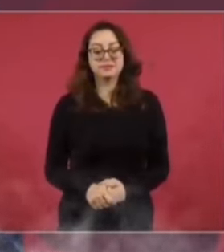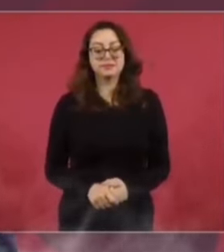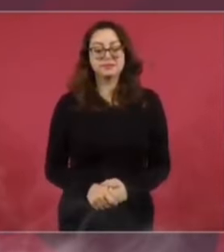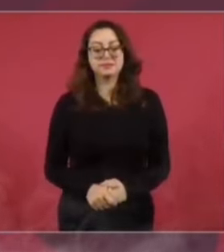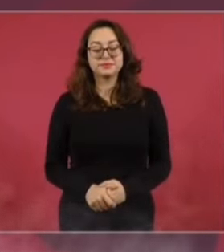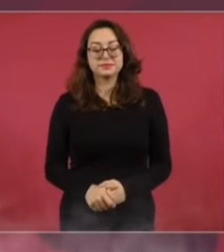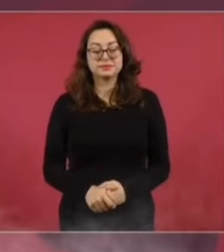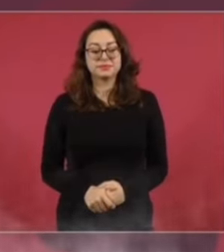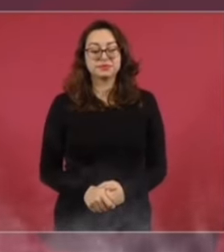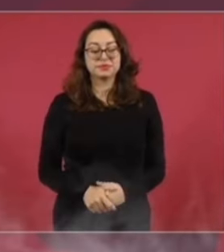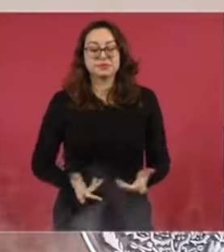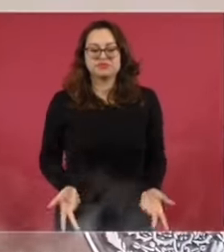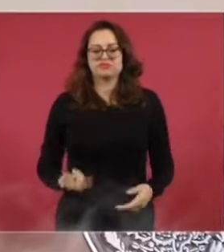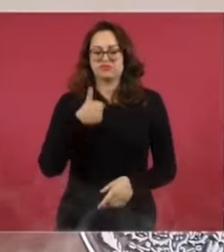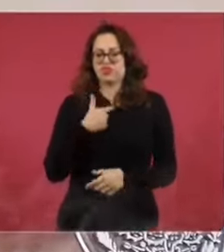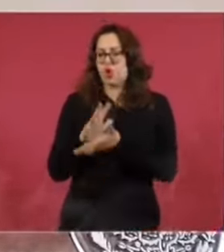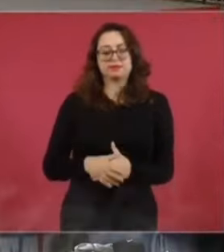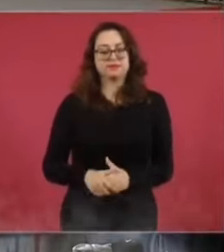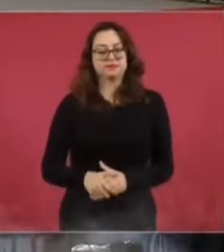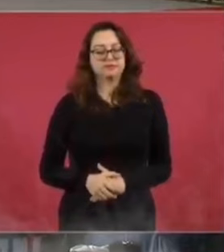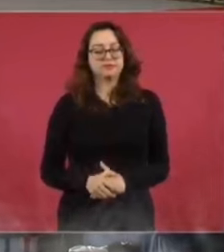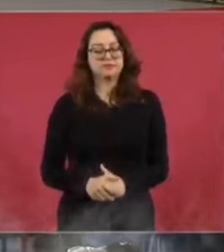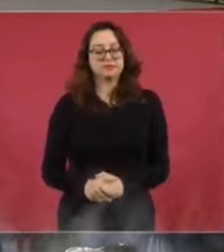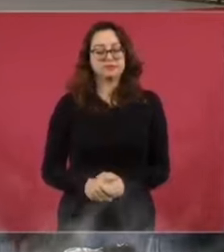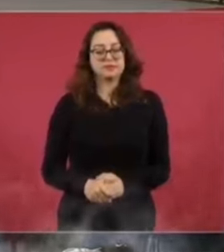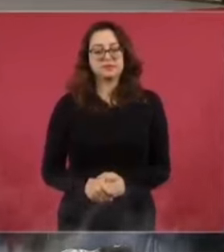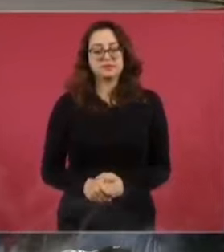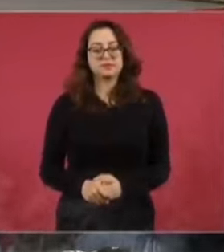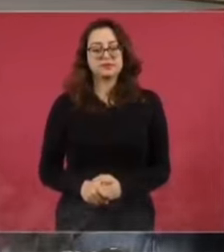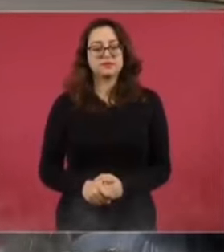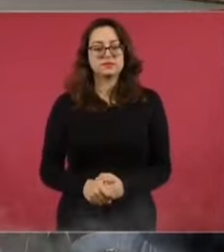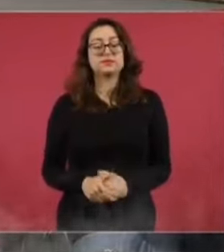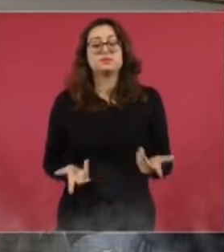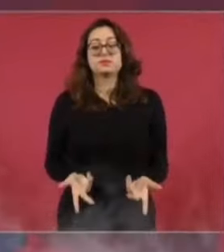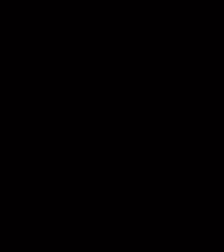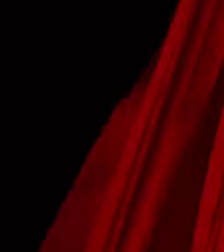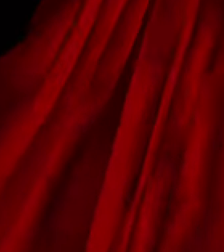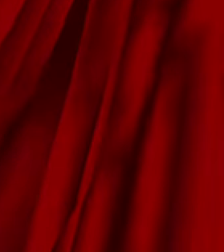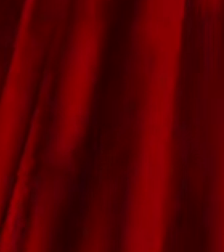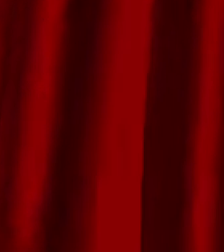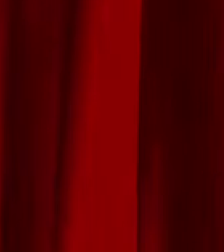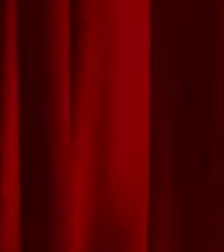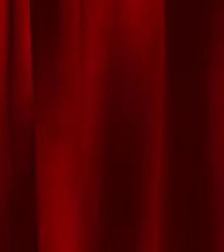yo no establezco con nadie relaciones de complicidad. Entonces, ¿quién va a decidir? Pues los senadores.